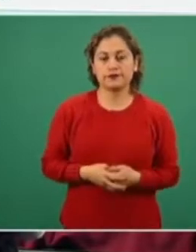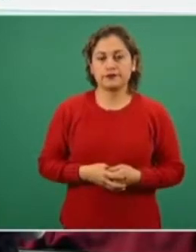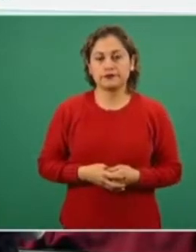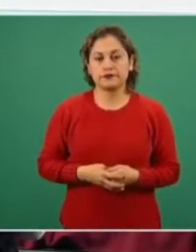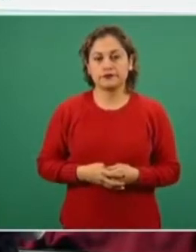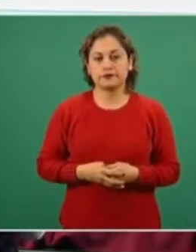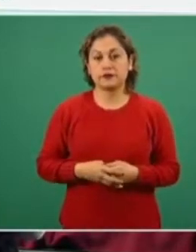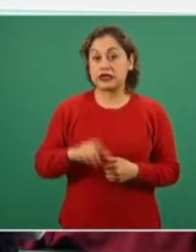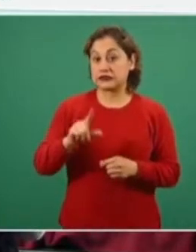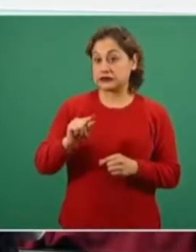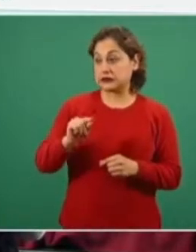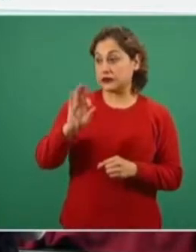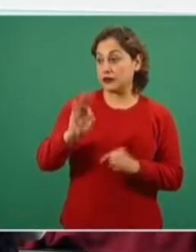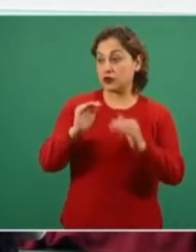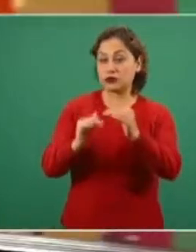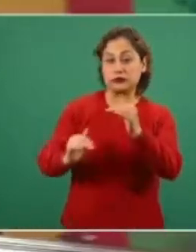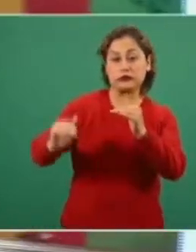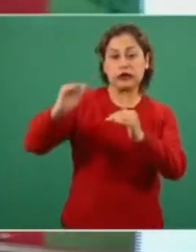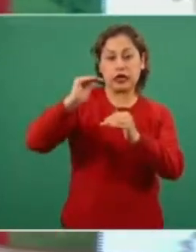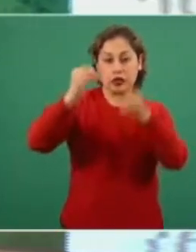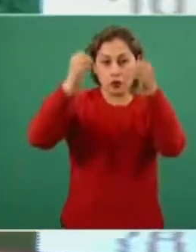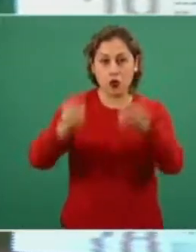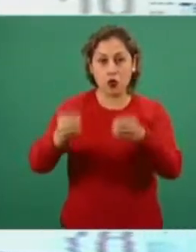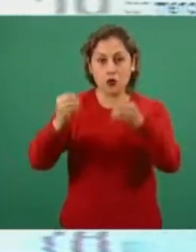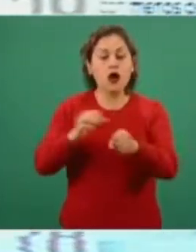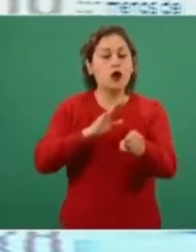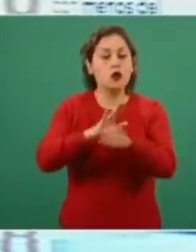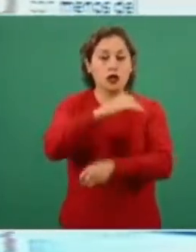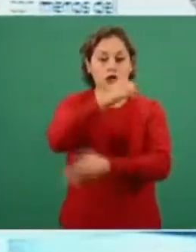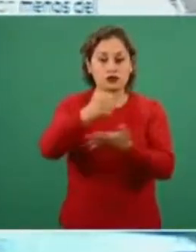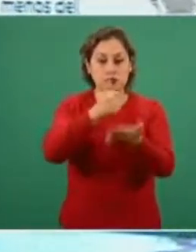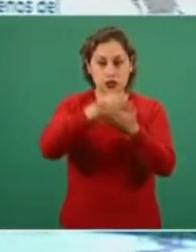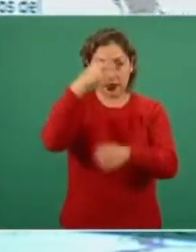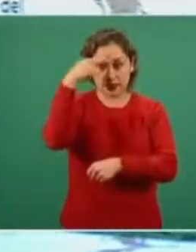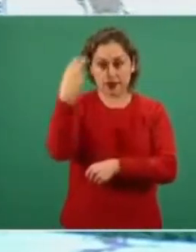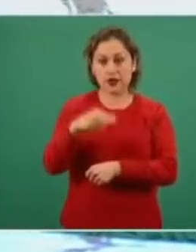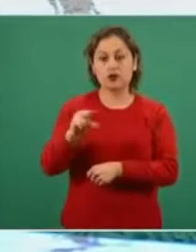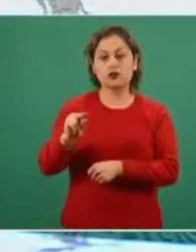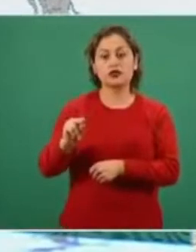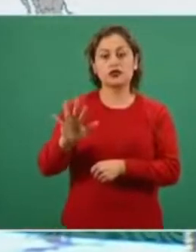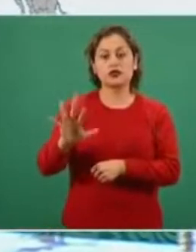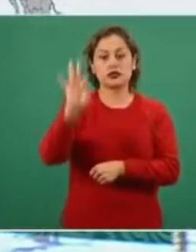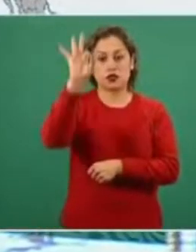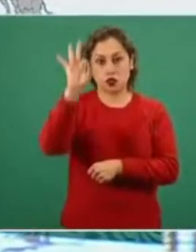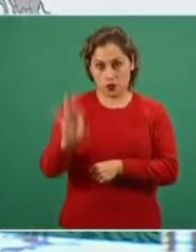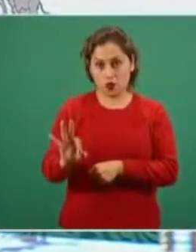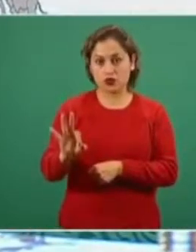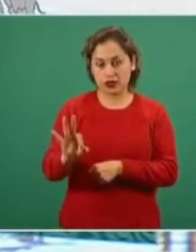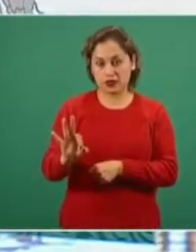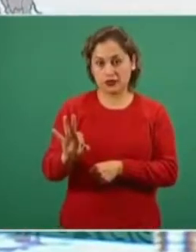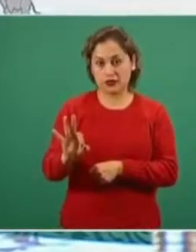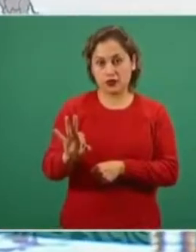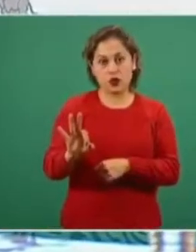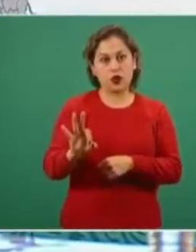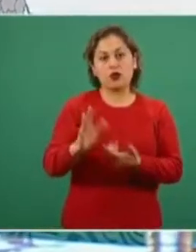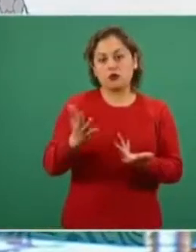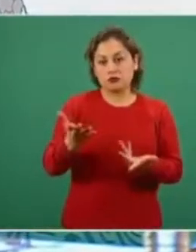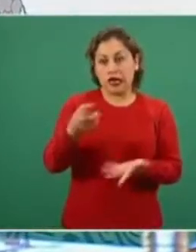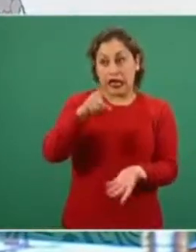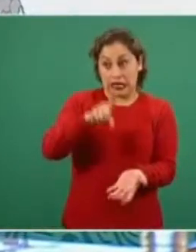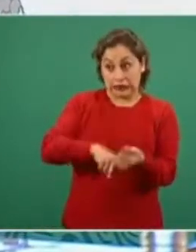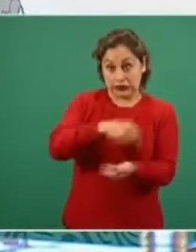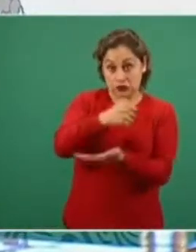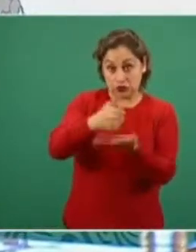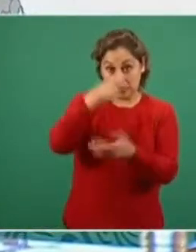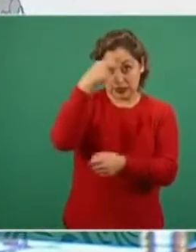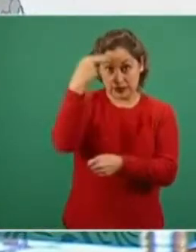están por arriba del 70%, con la Ciudad de México del 85% del total de sus camas que tiene